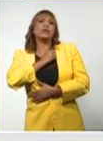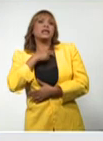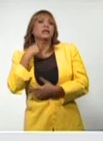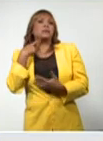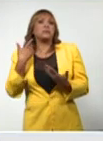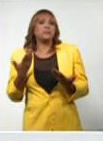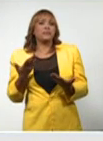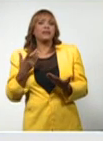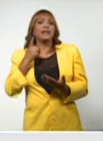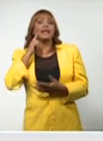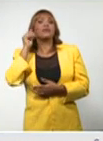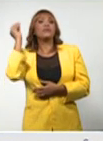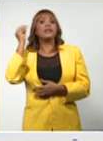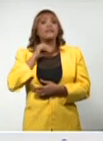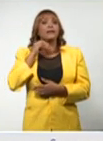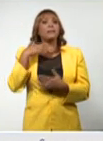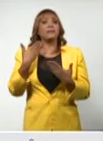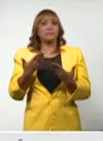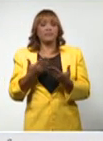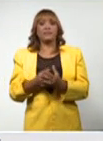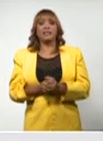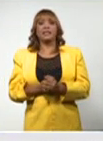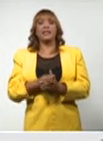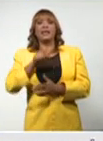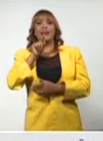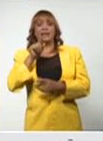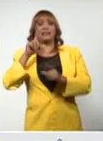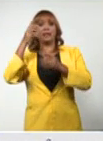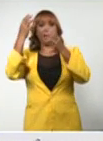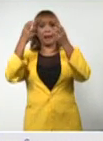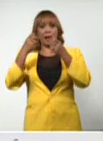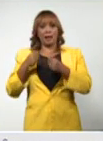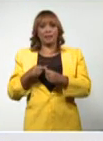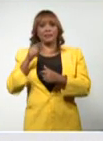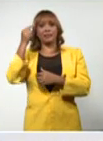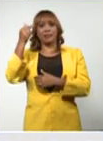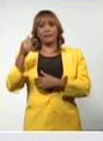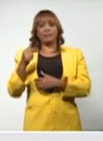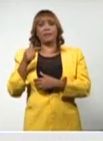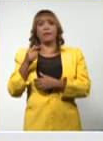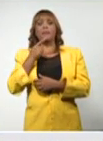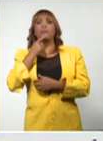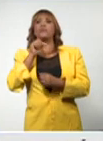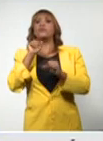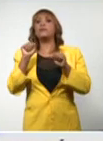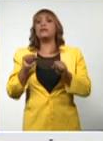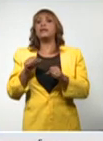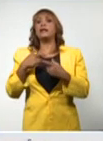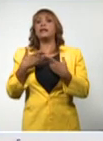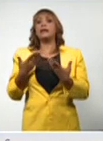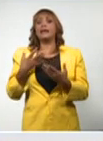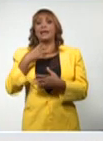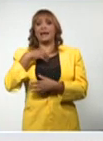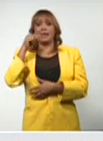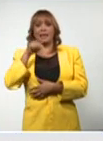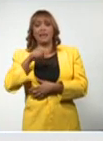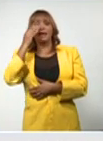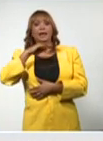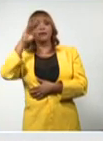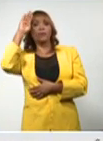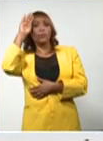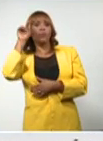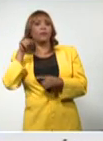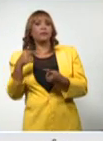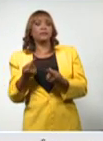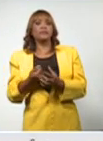la atención, ¿no?, de que esta es una posibilidad que tenemos en Cuba, que es